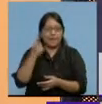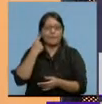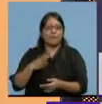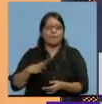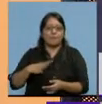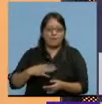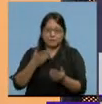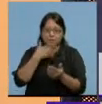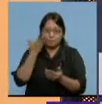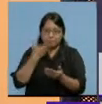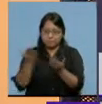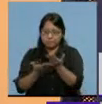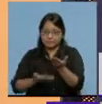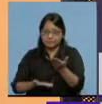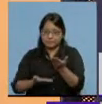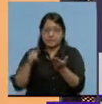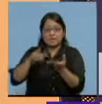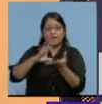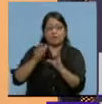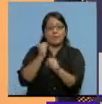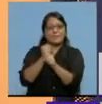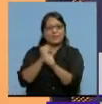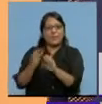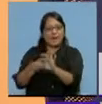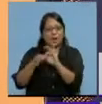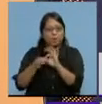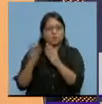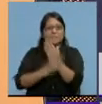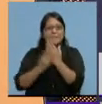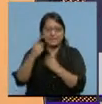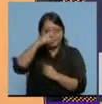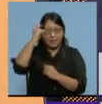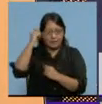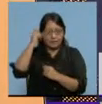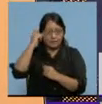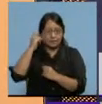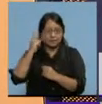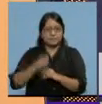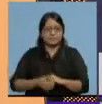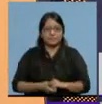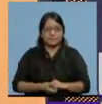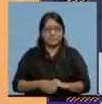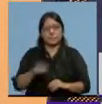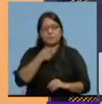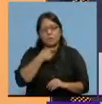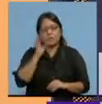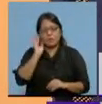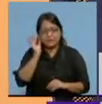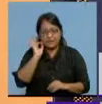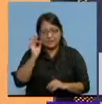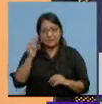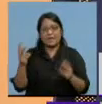de trabajar en forma conjunta con el Ministerio de Nación para que garanticemos